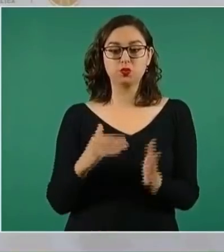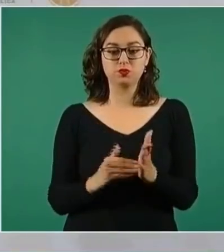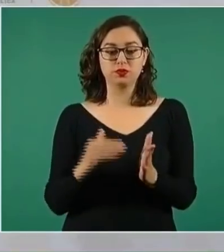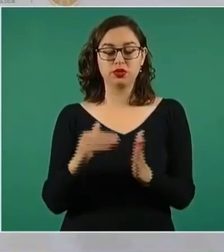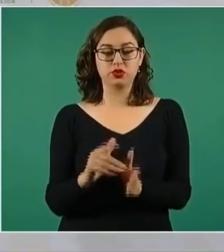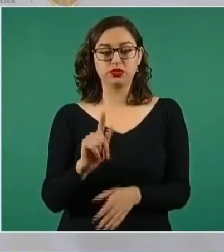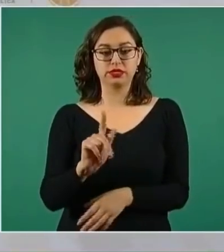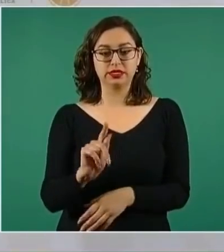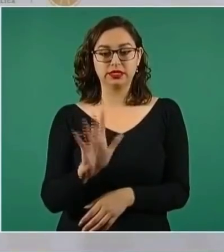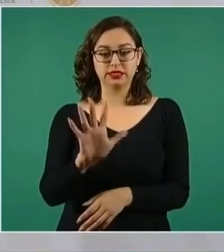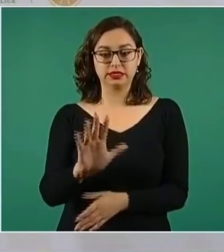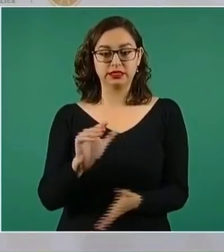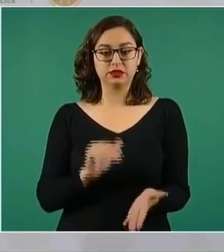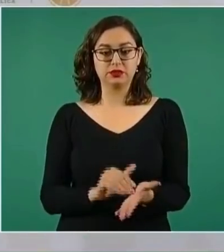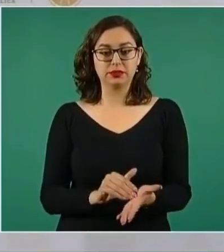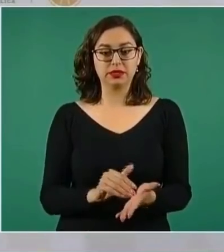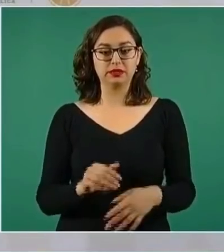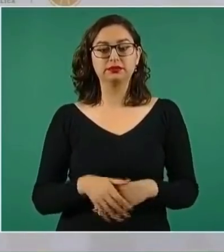1.075.000 personas.